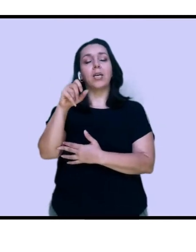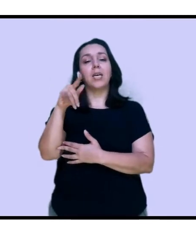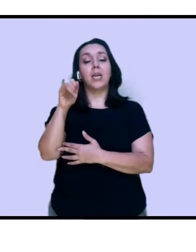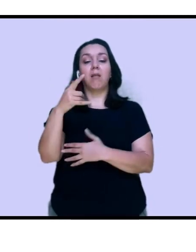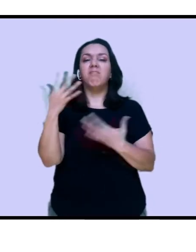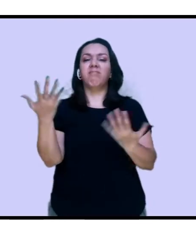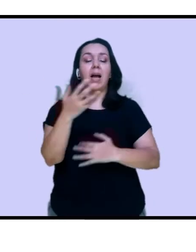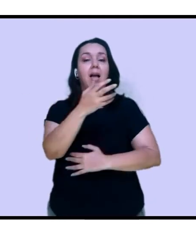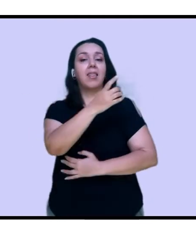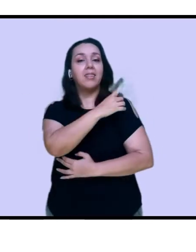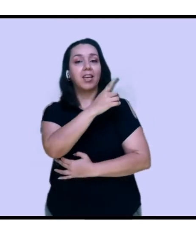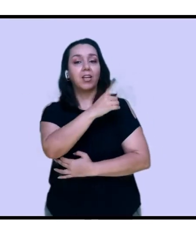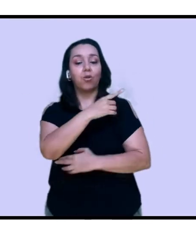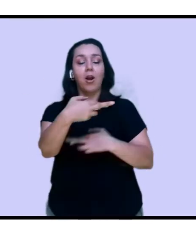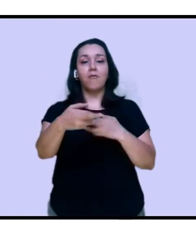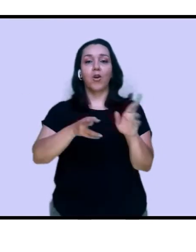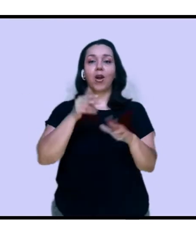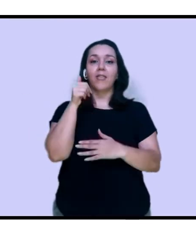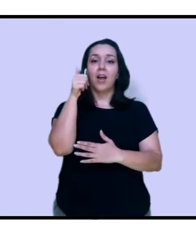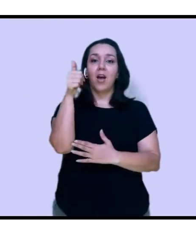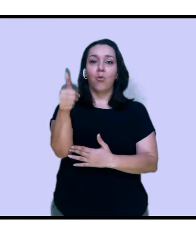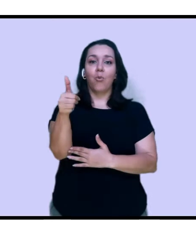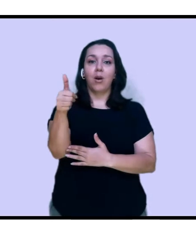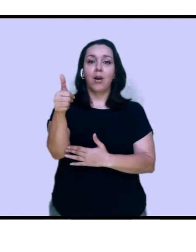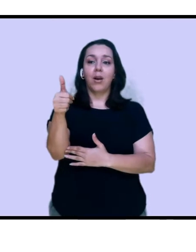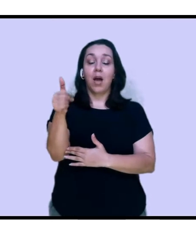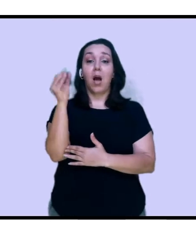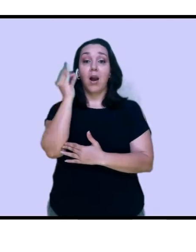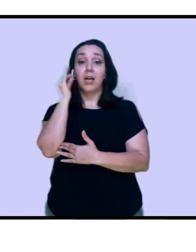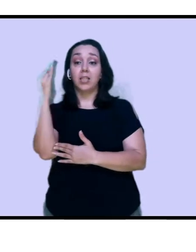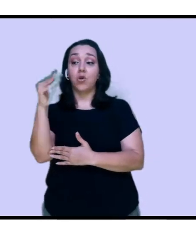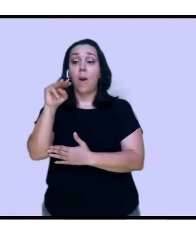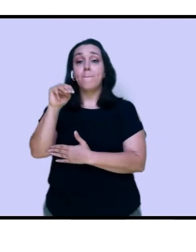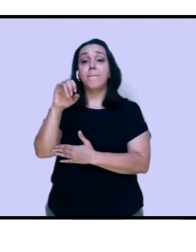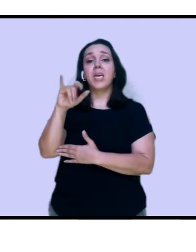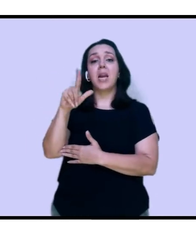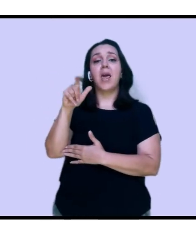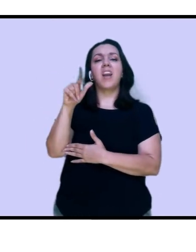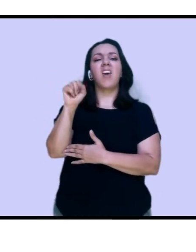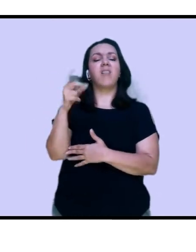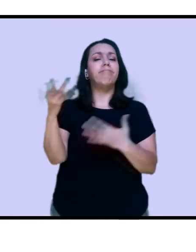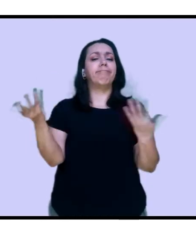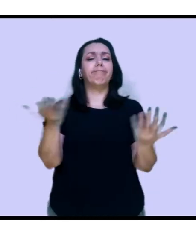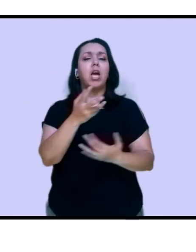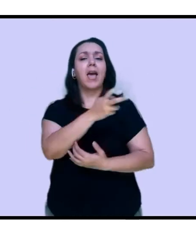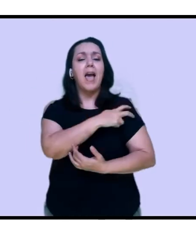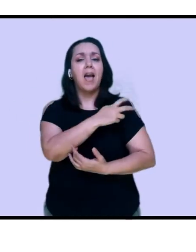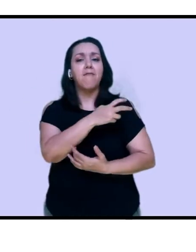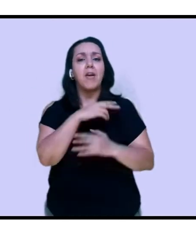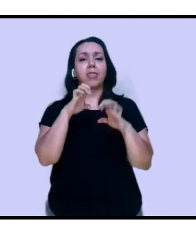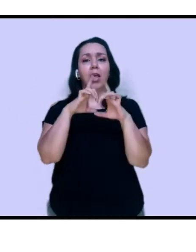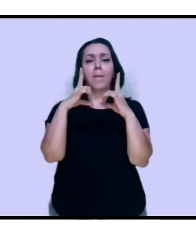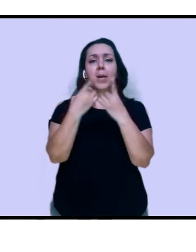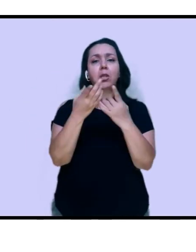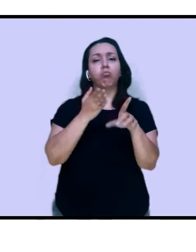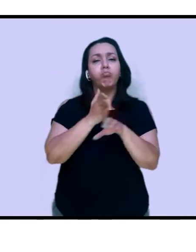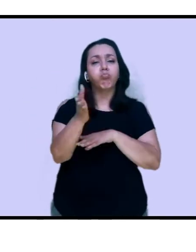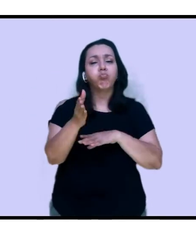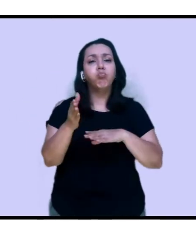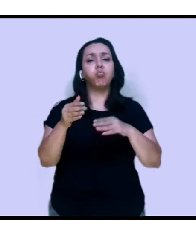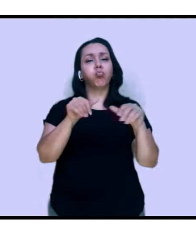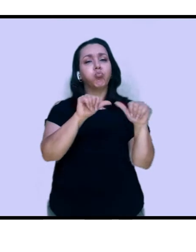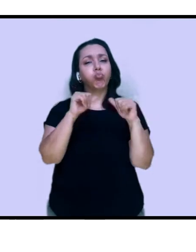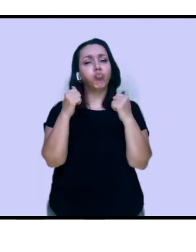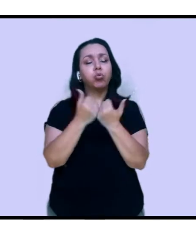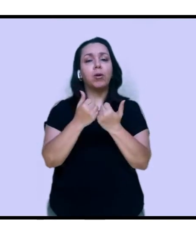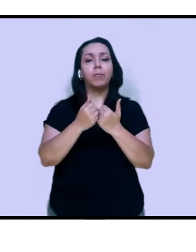Lemaire, directora regional de Educación de Alajuela, a la señora Milena Alfaro Quesada, jefe del Departamento de Asesoría